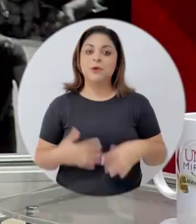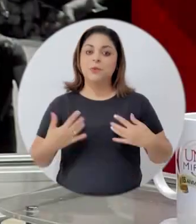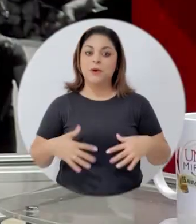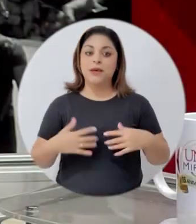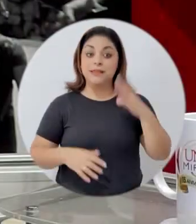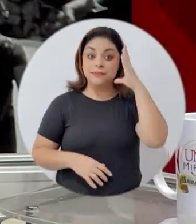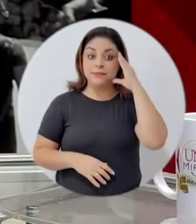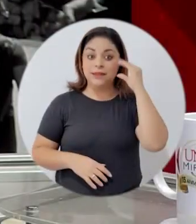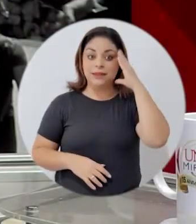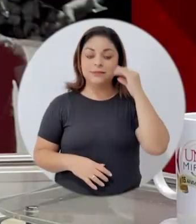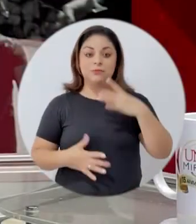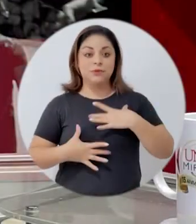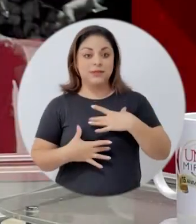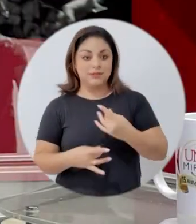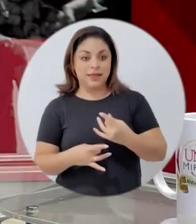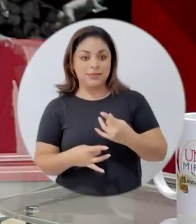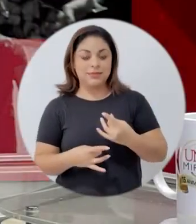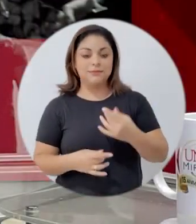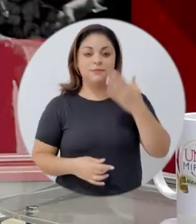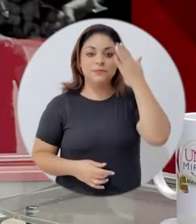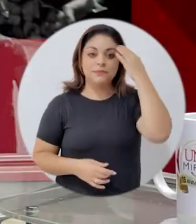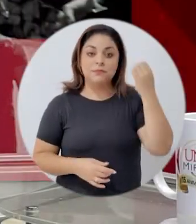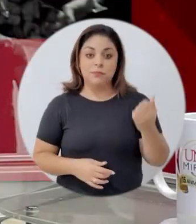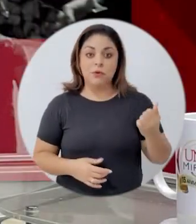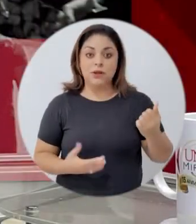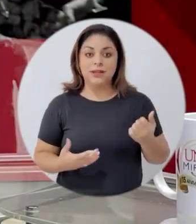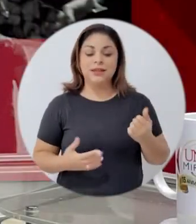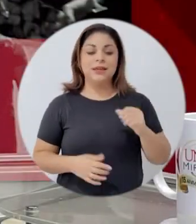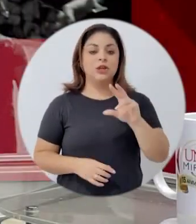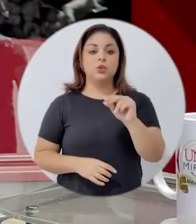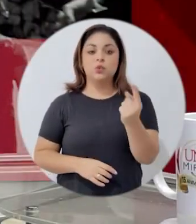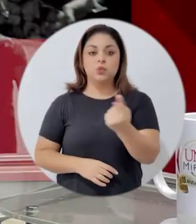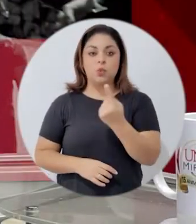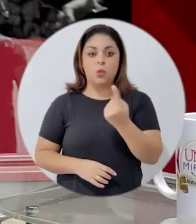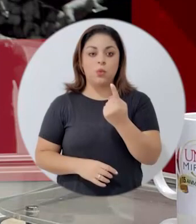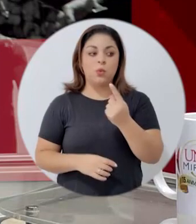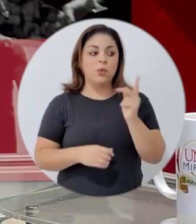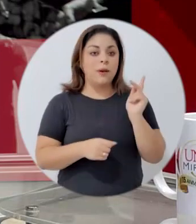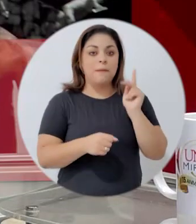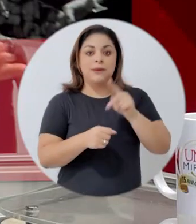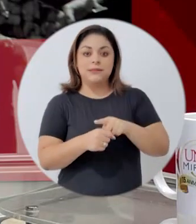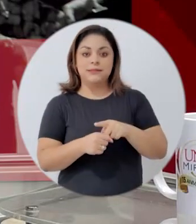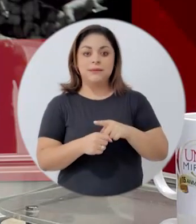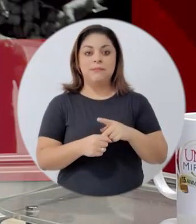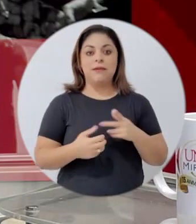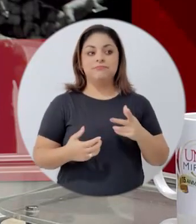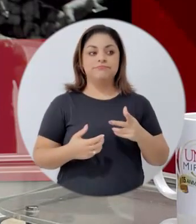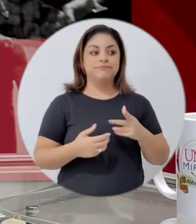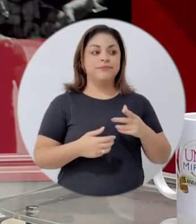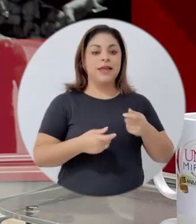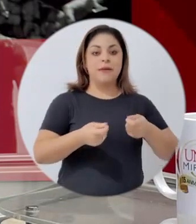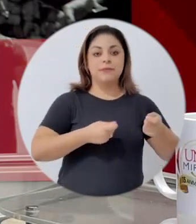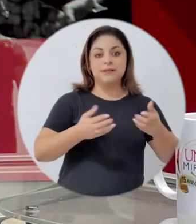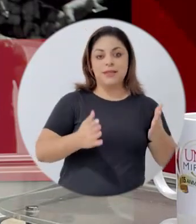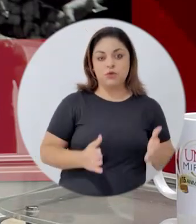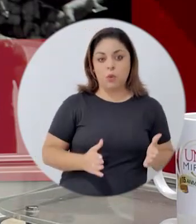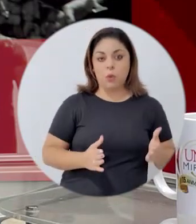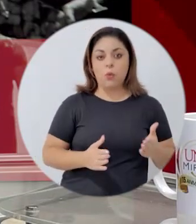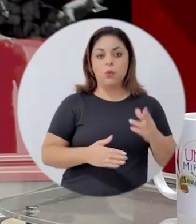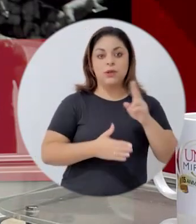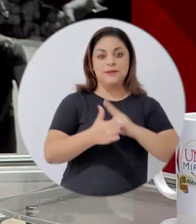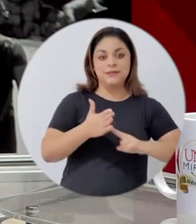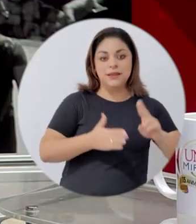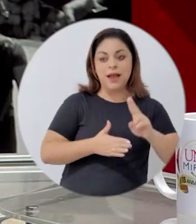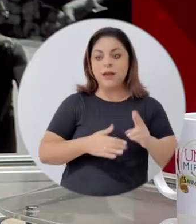Una experiencia bien interesante porque, como hemos venido diciendo, no solo participan las instancias administrativas de la U,